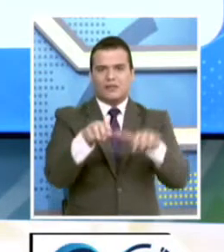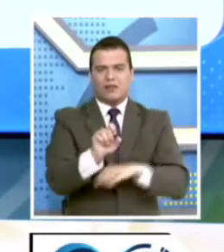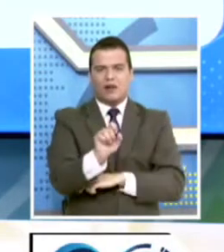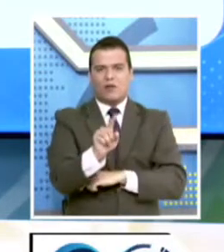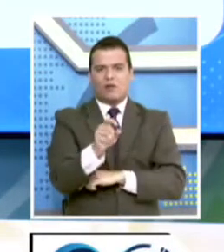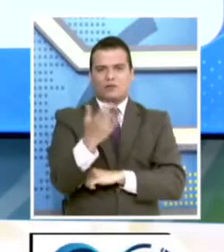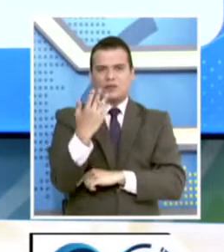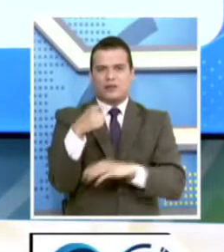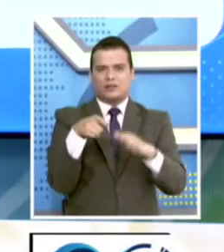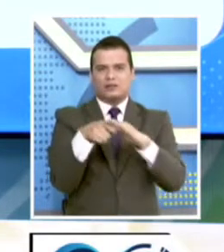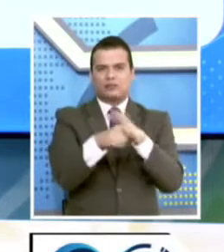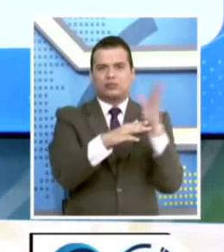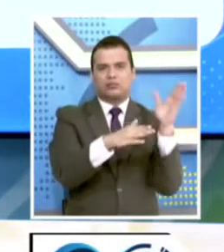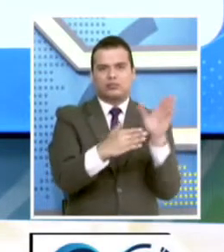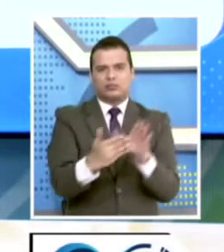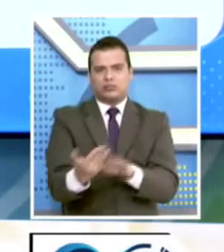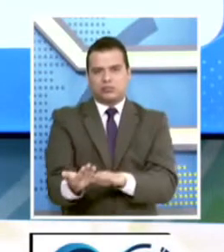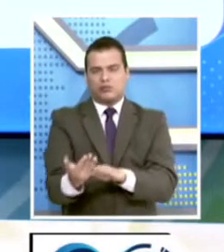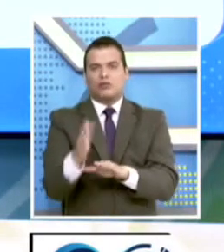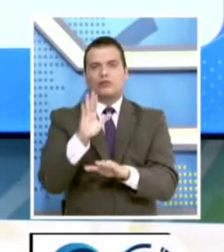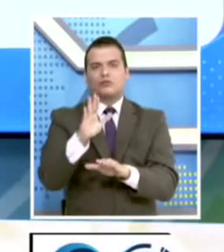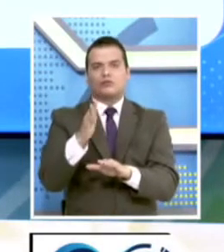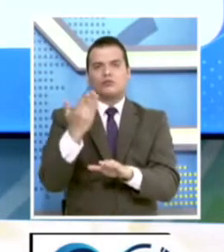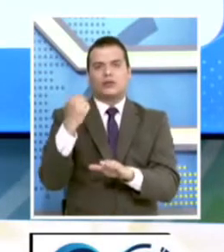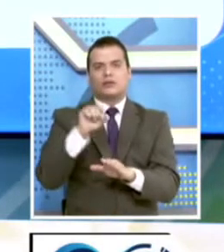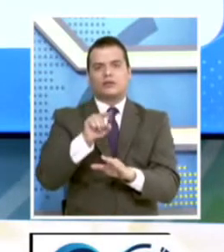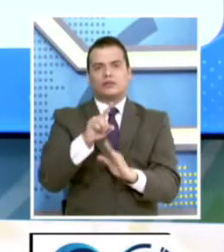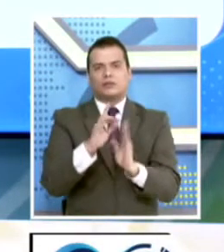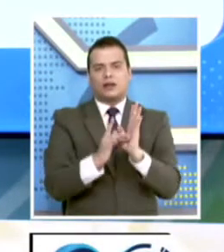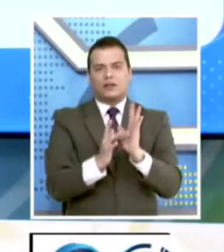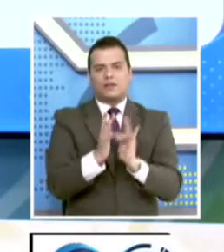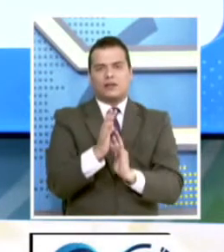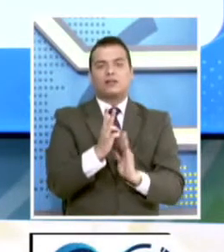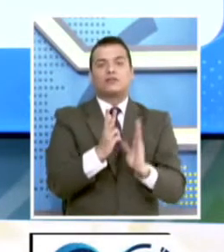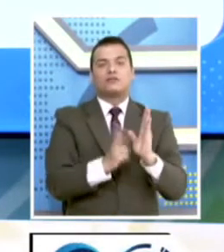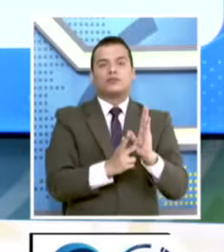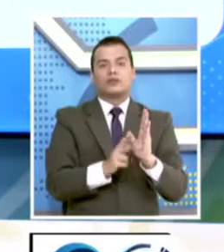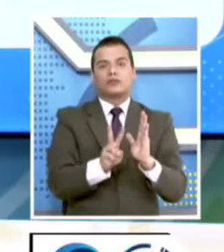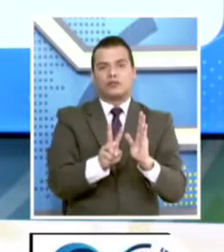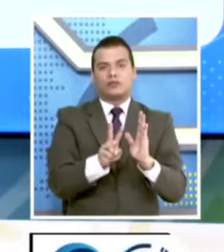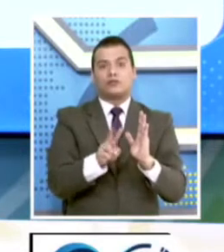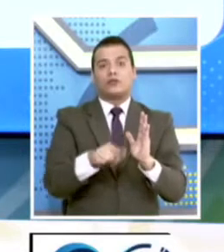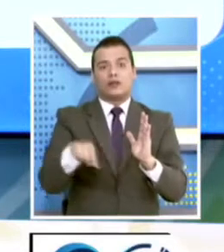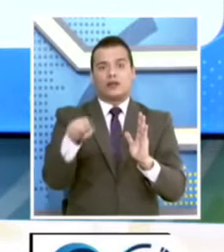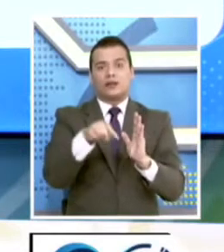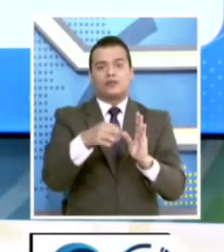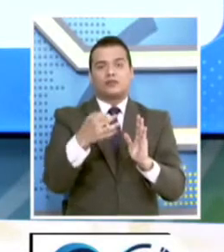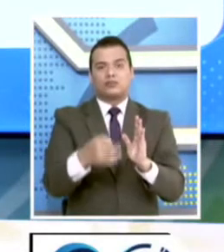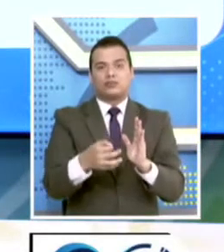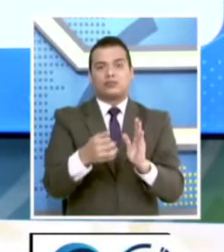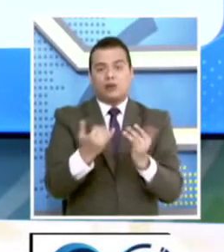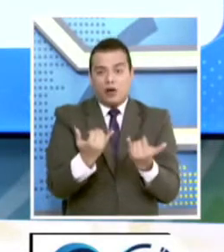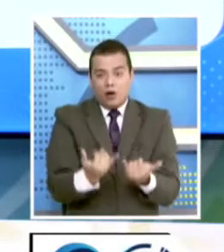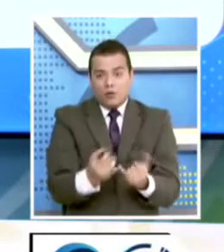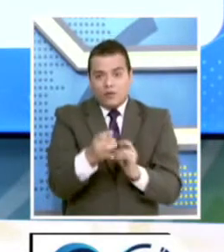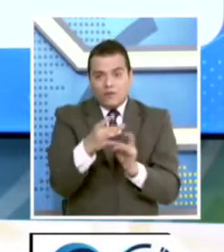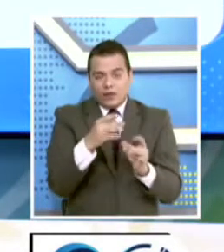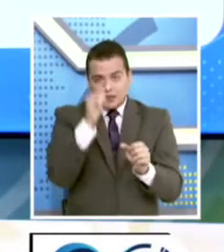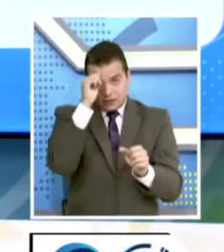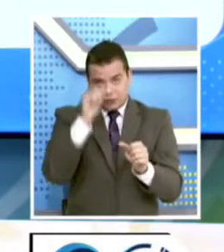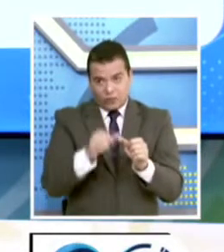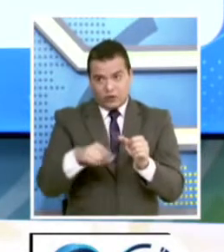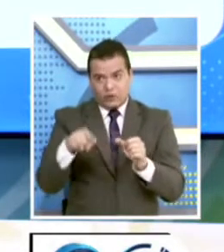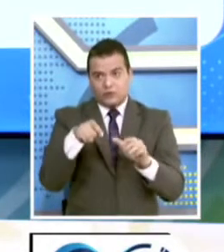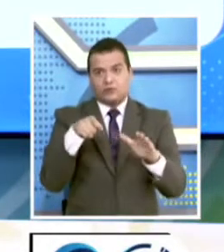del Cauca, víctimas del secuestro del 11 de abril del año 2002 y que fueron asesinados hoy, precisamente hace 13 años,